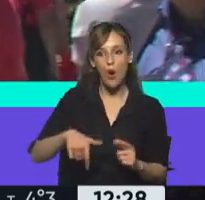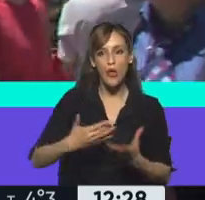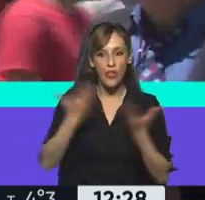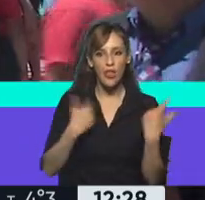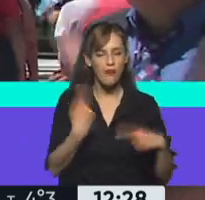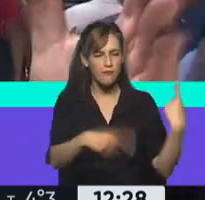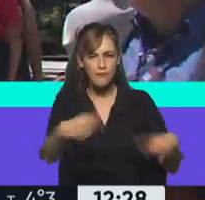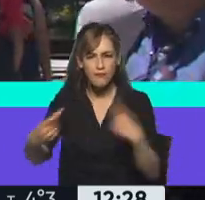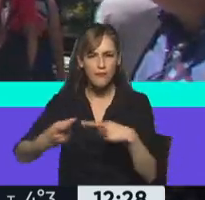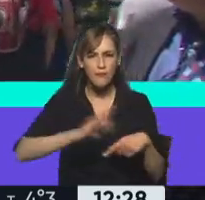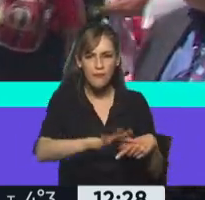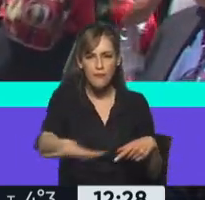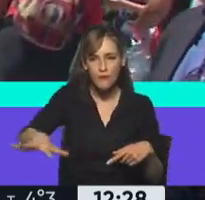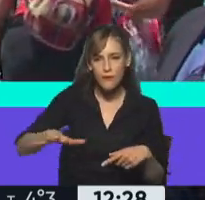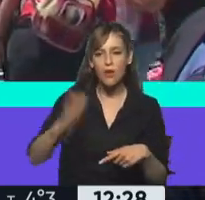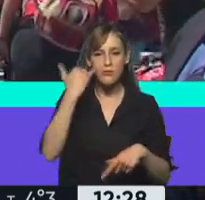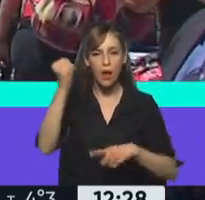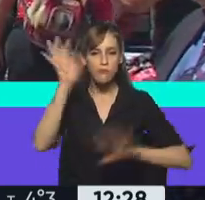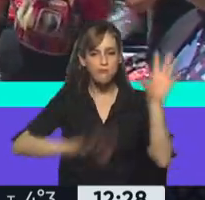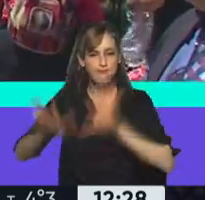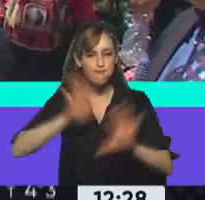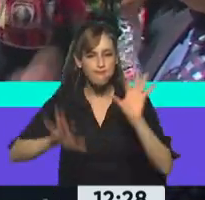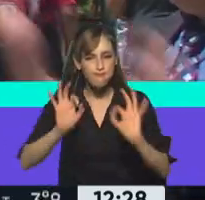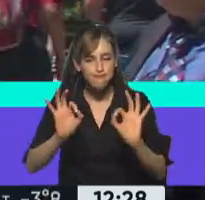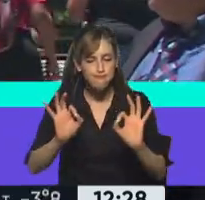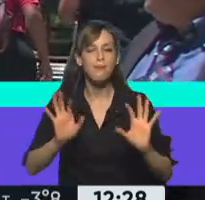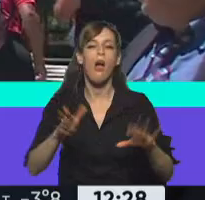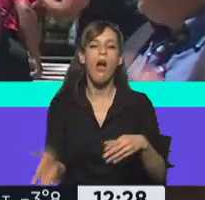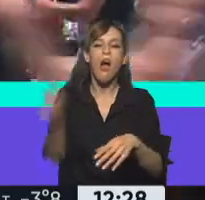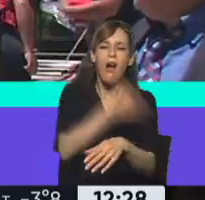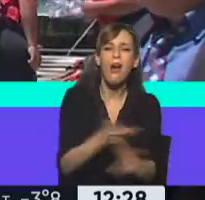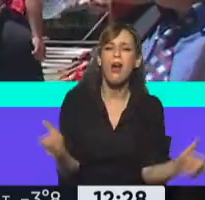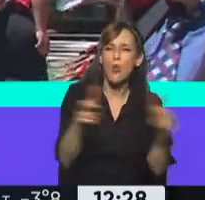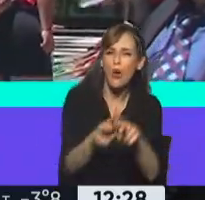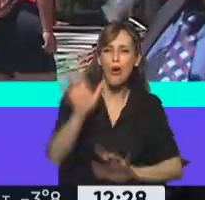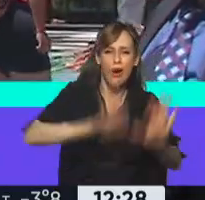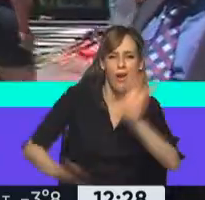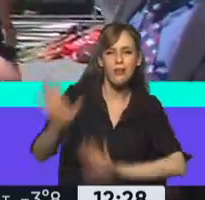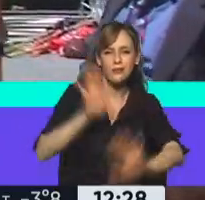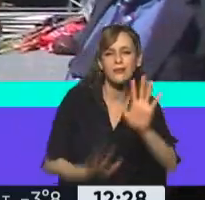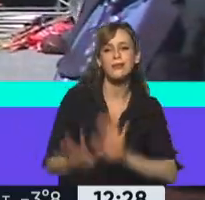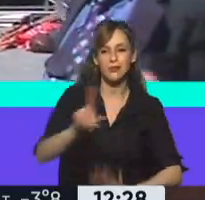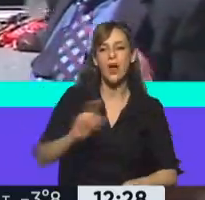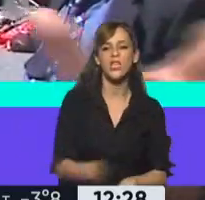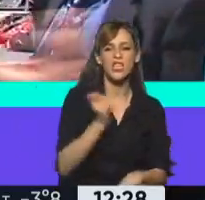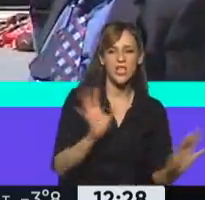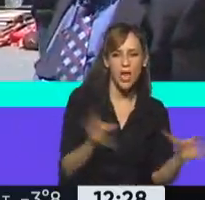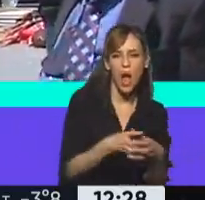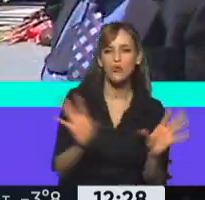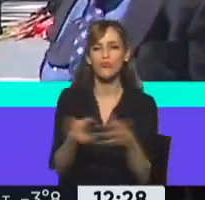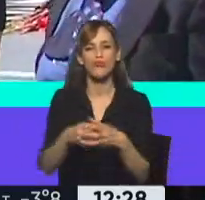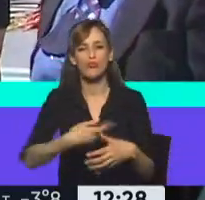Buenos Aires, que se han dispuesto previas reuniones de organización entre los sindicatos, los movimientos sociales, los